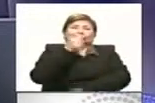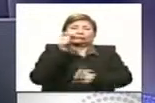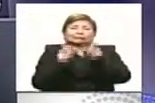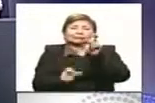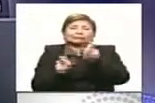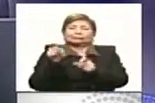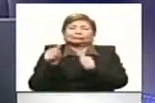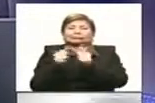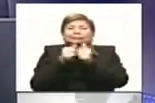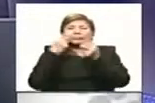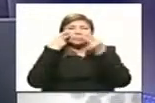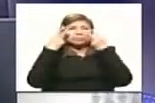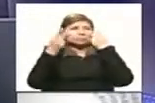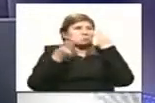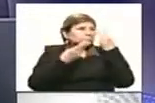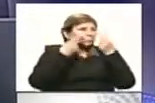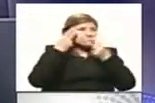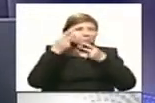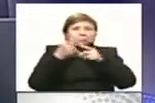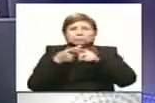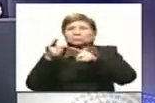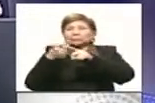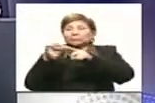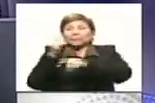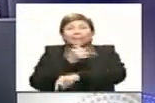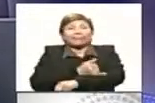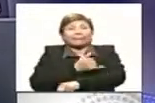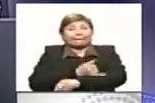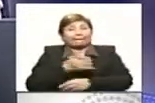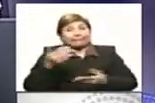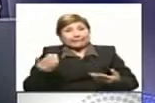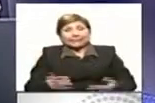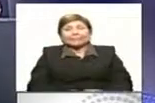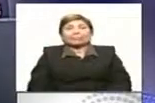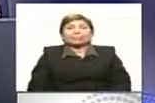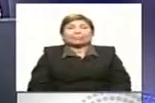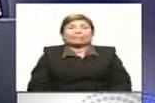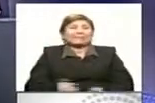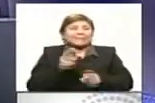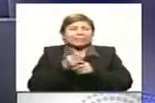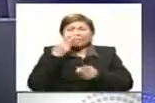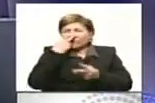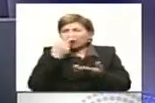pobladores, visitan diversas jurisdicciones,